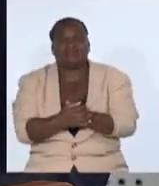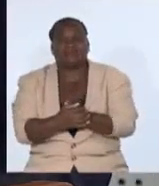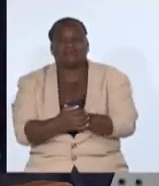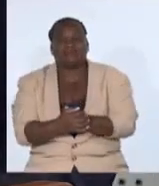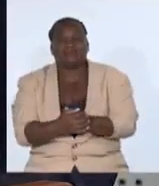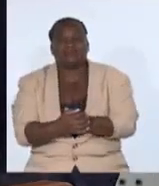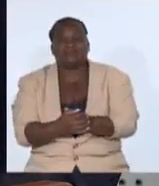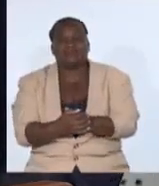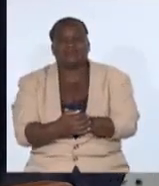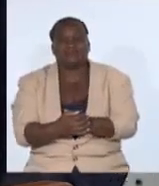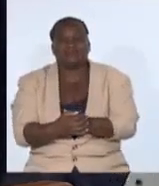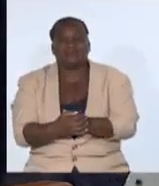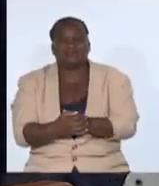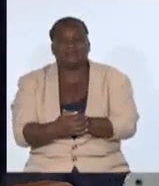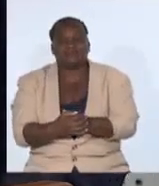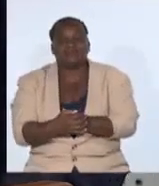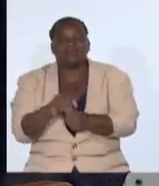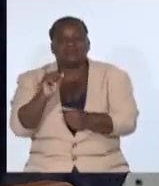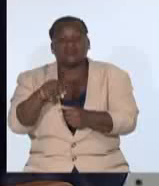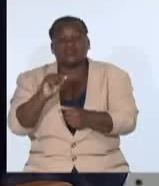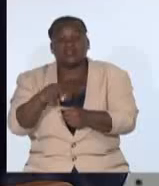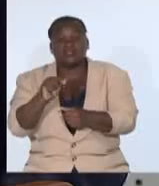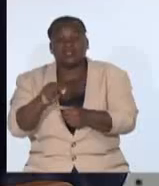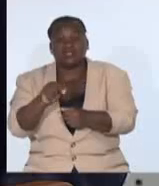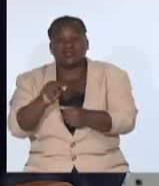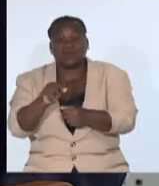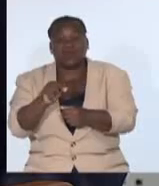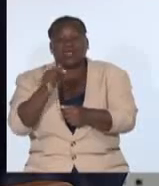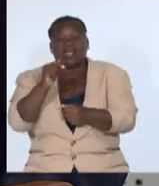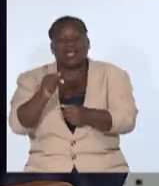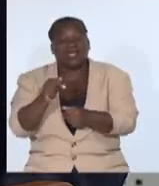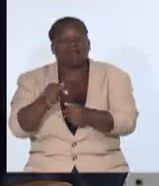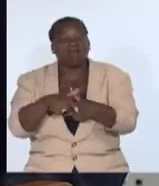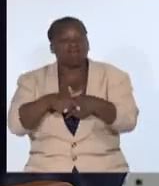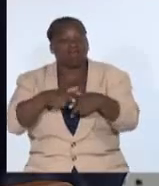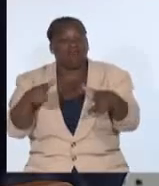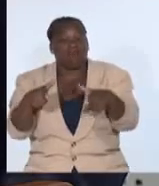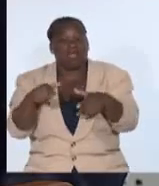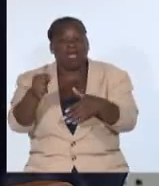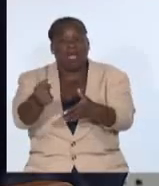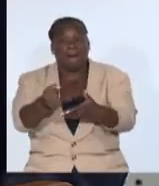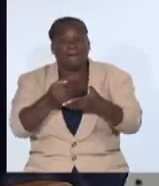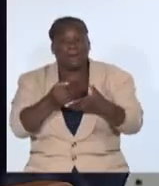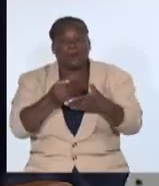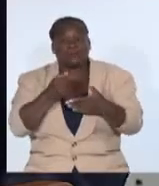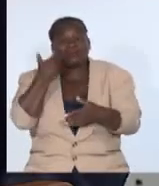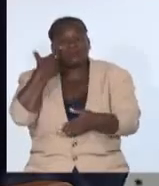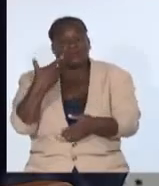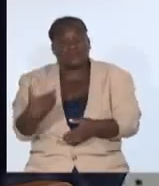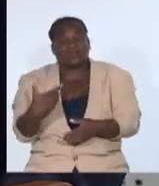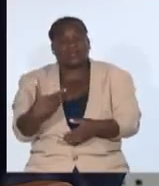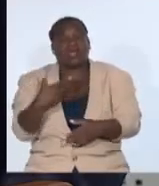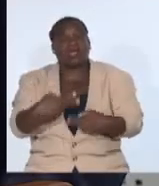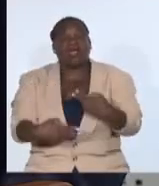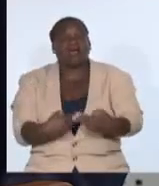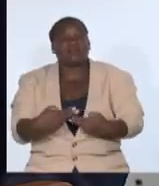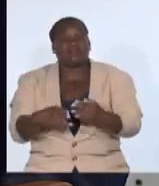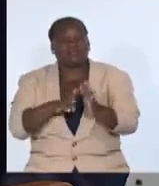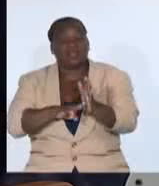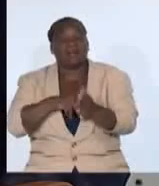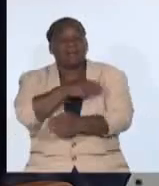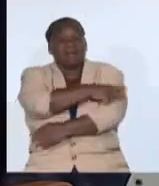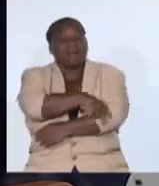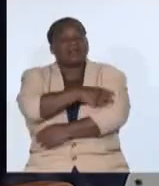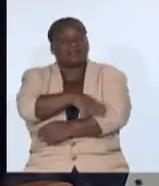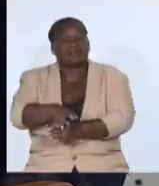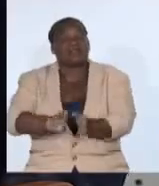ricas ese es un drenaje masivo y un aporte financiero notable que hacen los países en desarrollo a